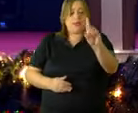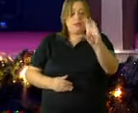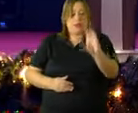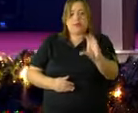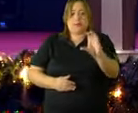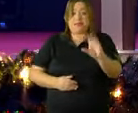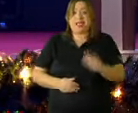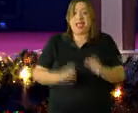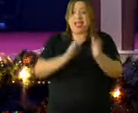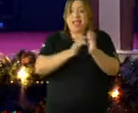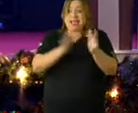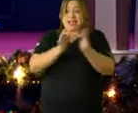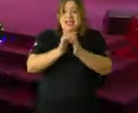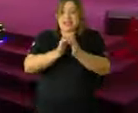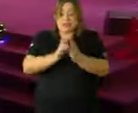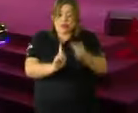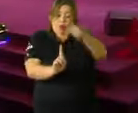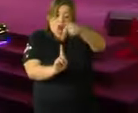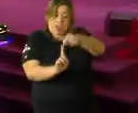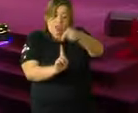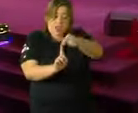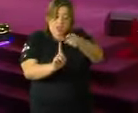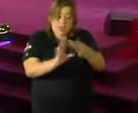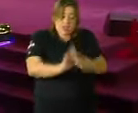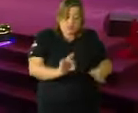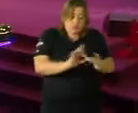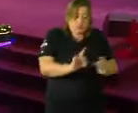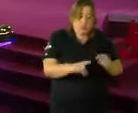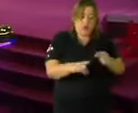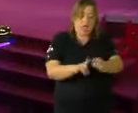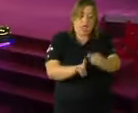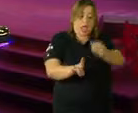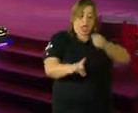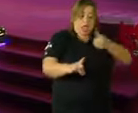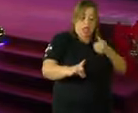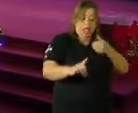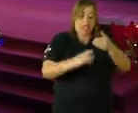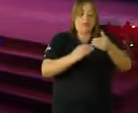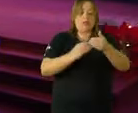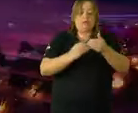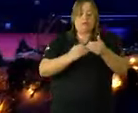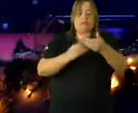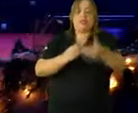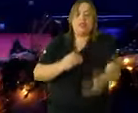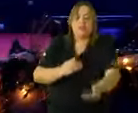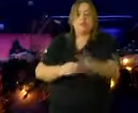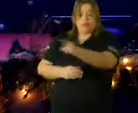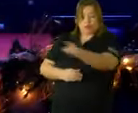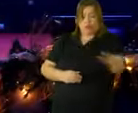un después para la historia de la humanidad. ¿Cuánto dan gloria a Dios?